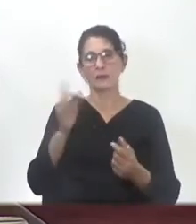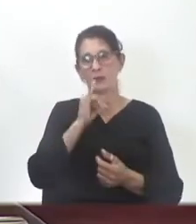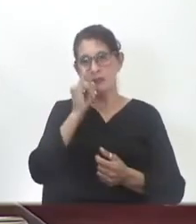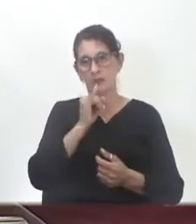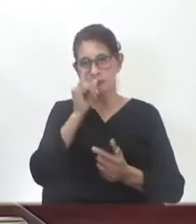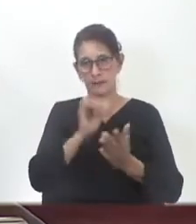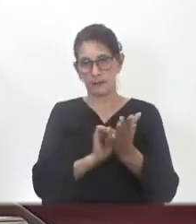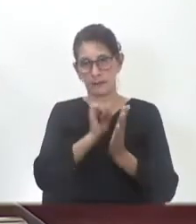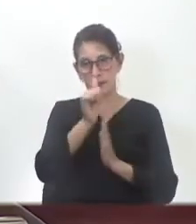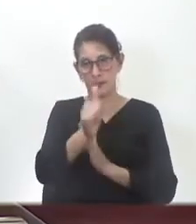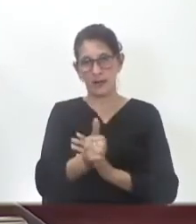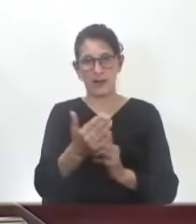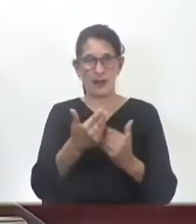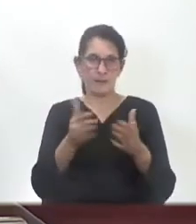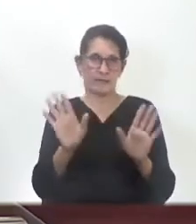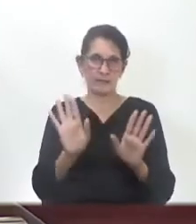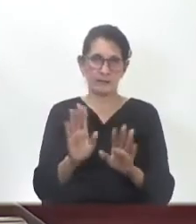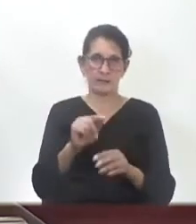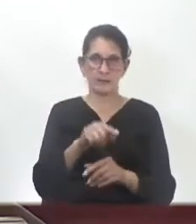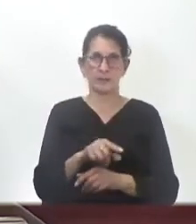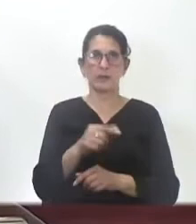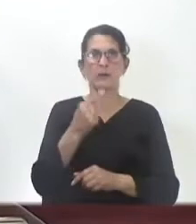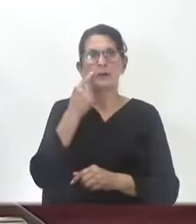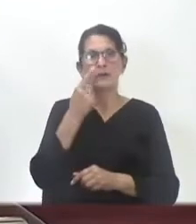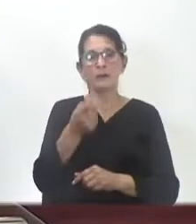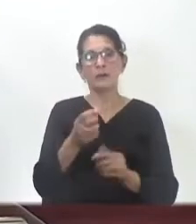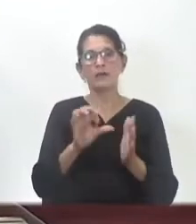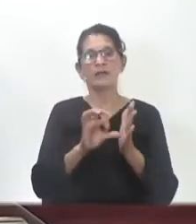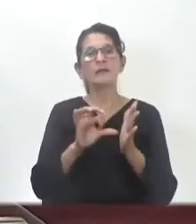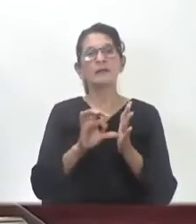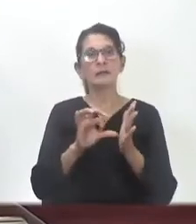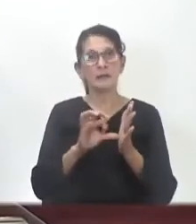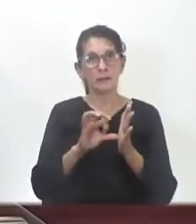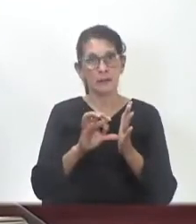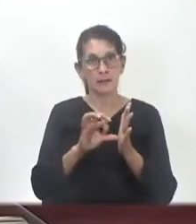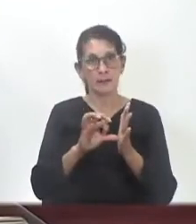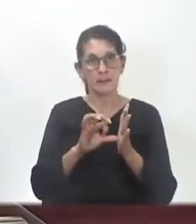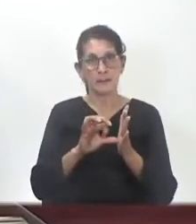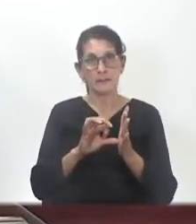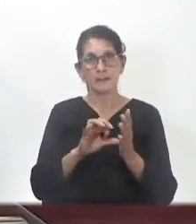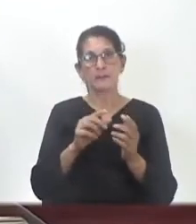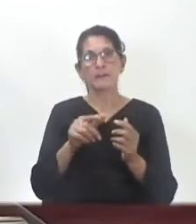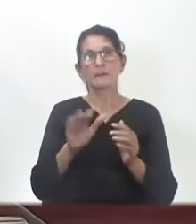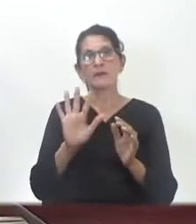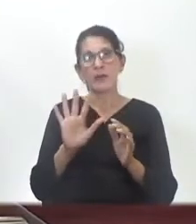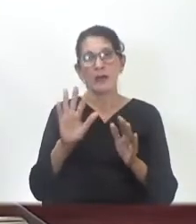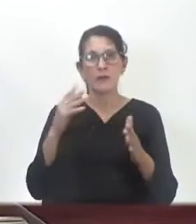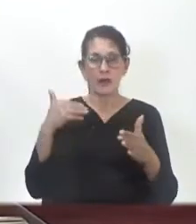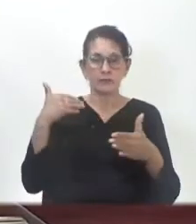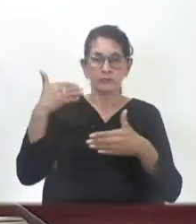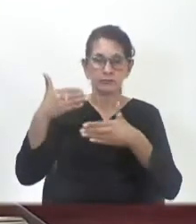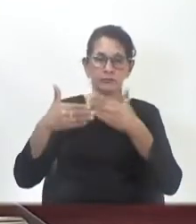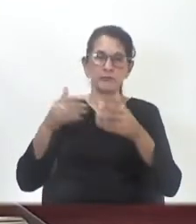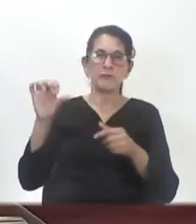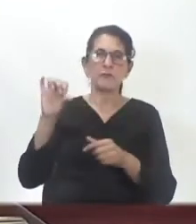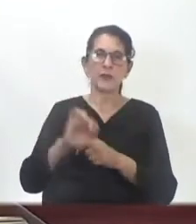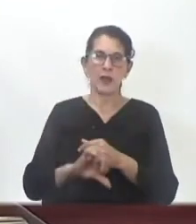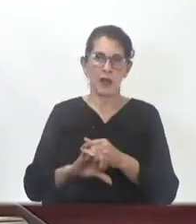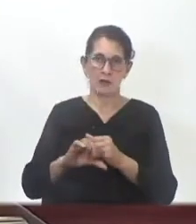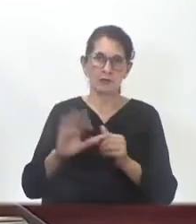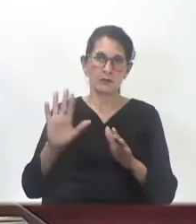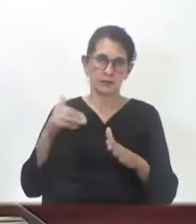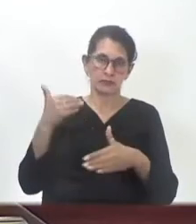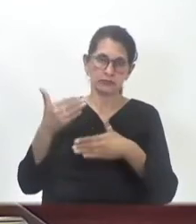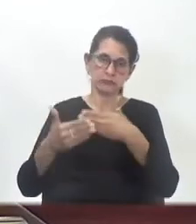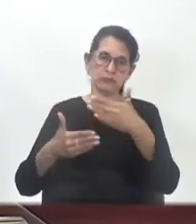palabra en sus primeras intervenciones, vemos que el sistema venía con un fracaso. Vemos